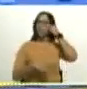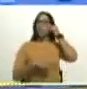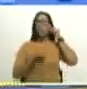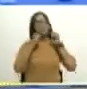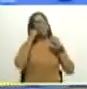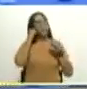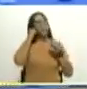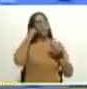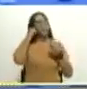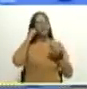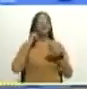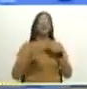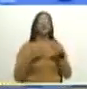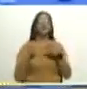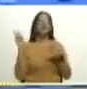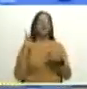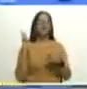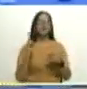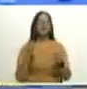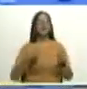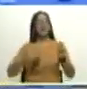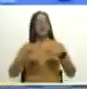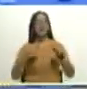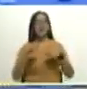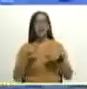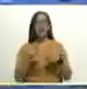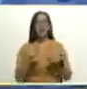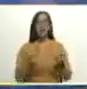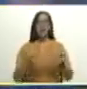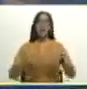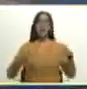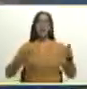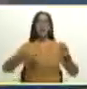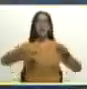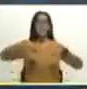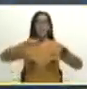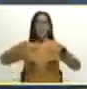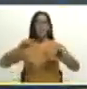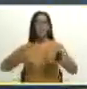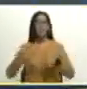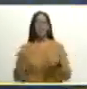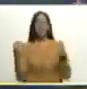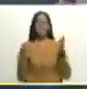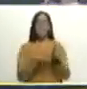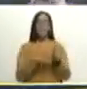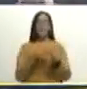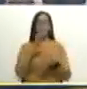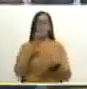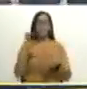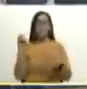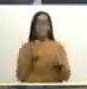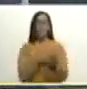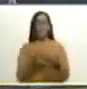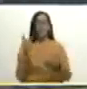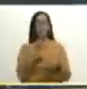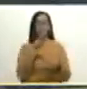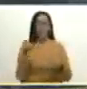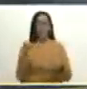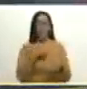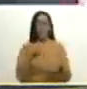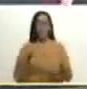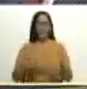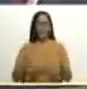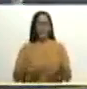productores venezolanos salgan a vender al inmenso mercado de 1.400 millones de personas en China.